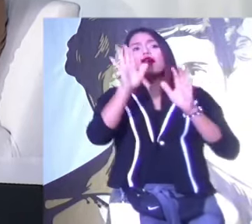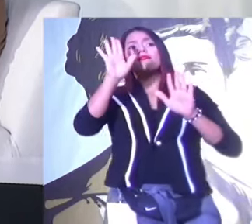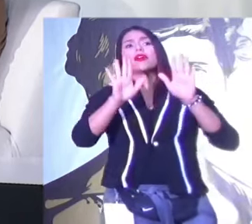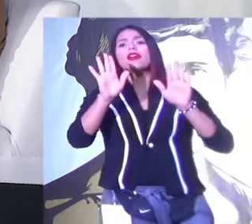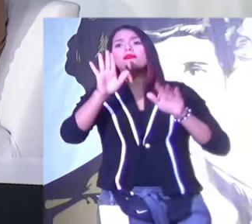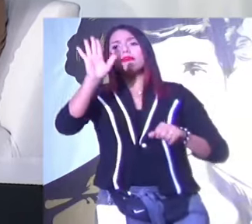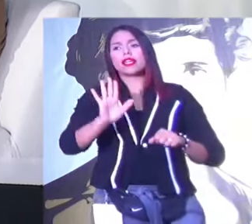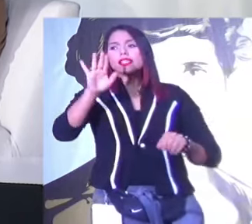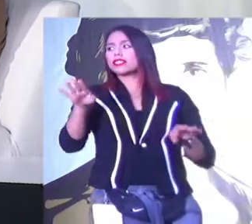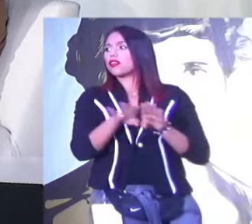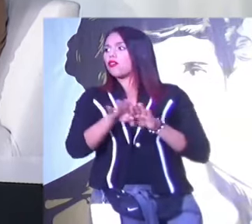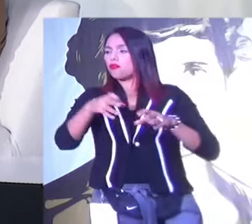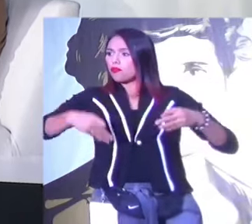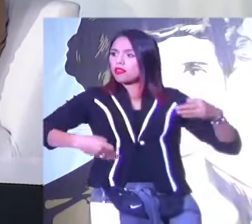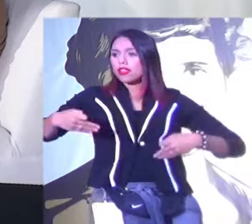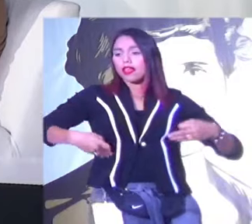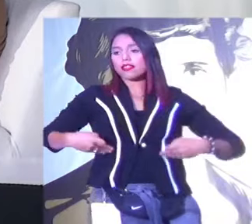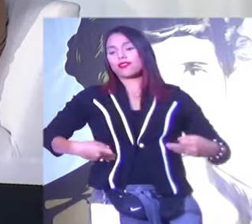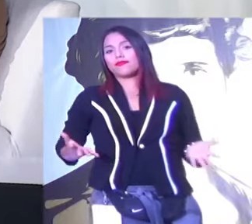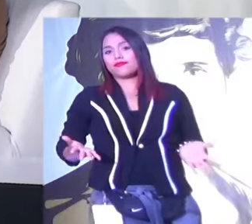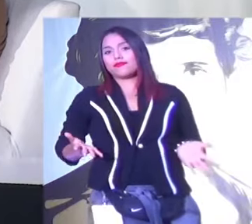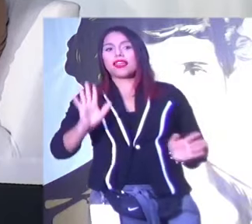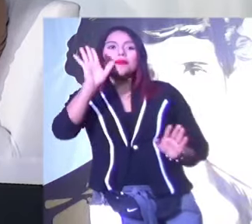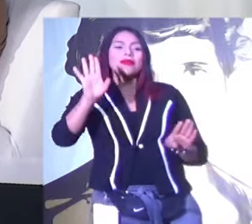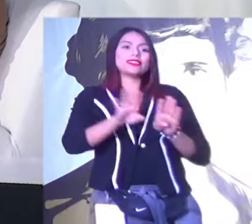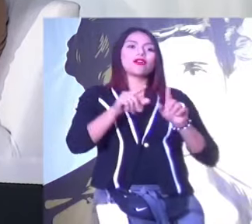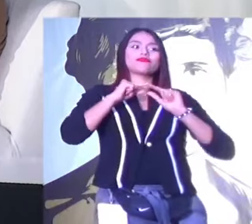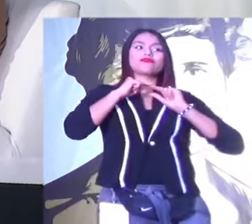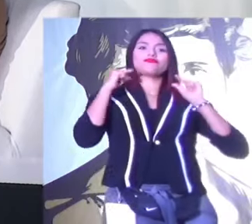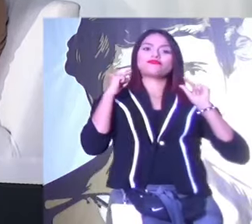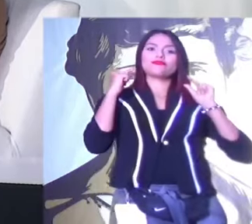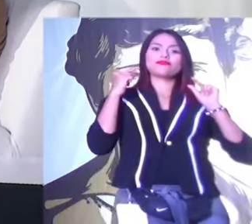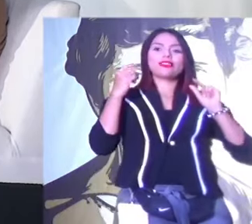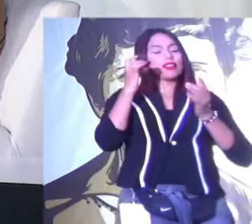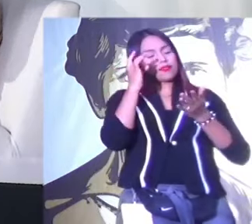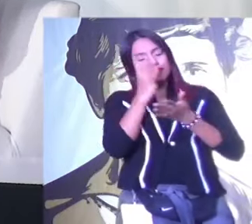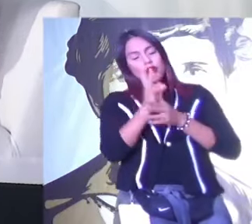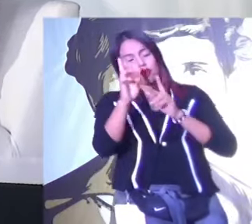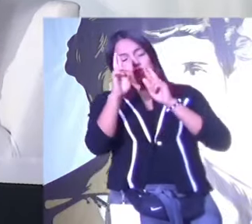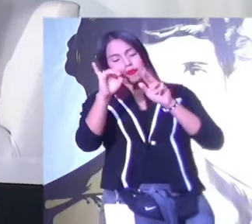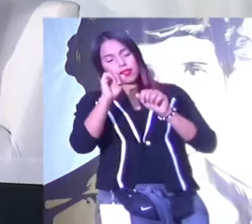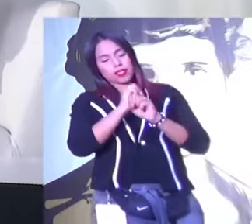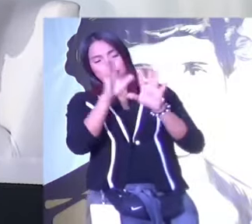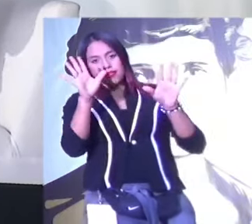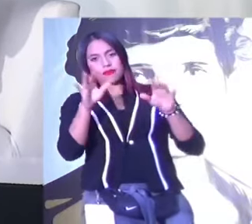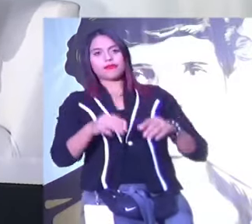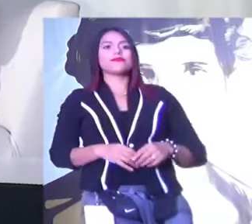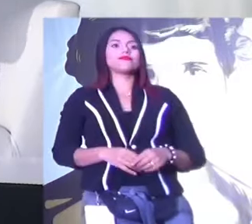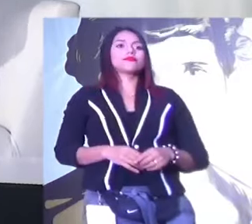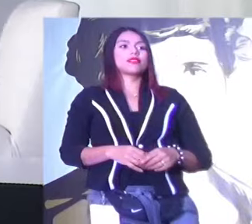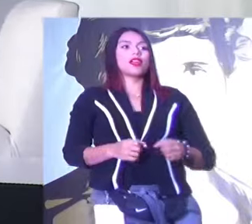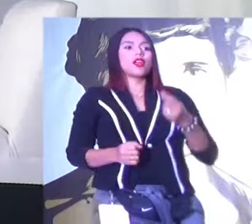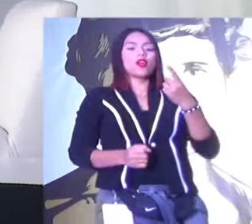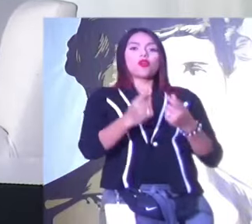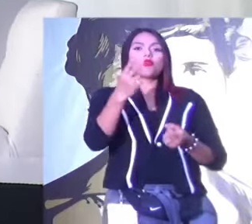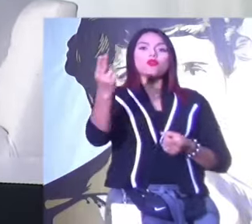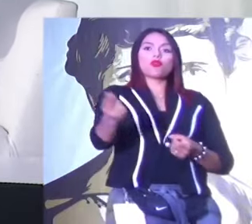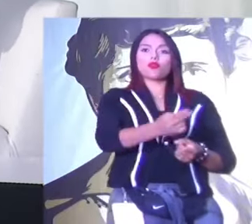uno la hace un poco de sacerdote ahí, ¿no? sin faltar al respeto, creo yo. No sé si quiere alguien tenga una